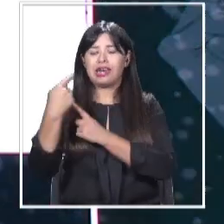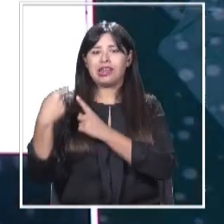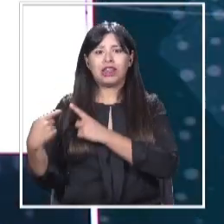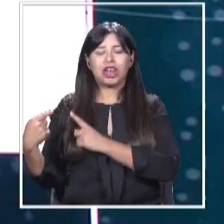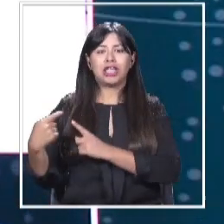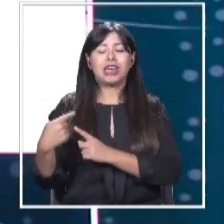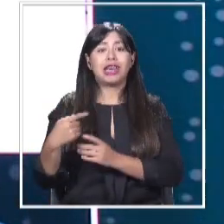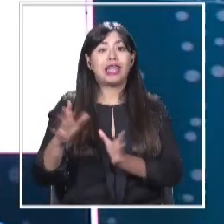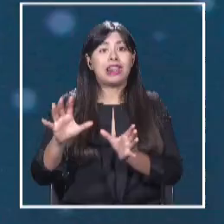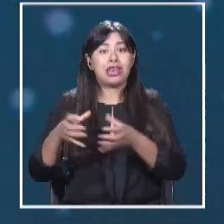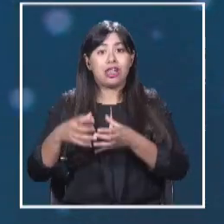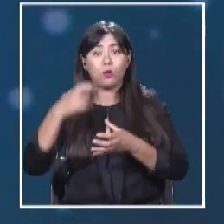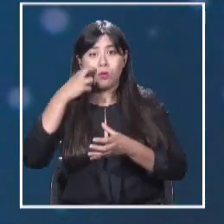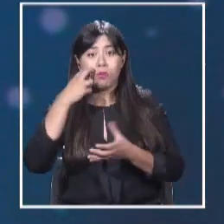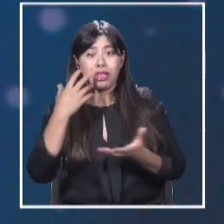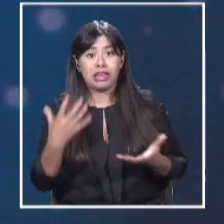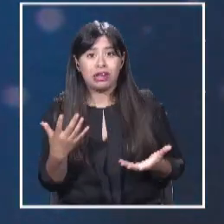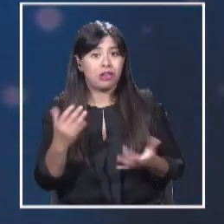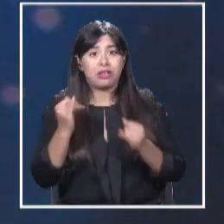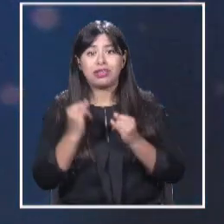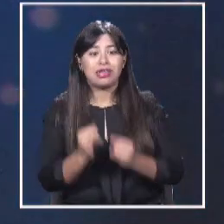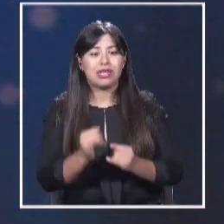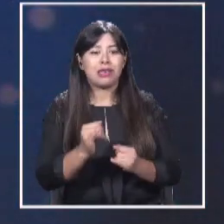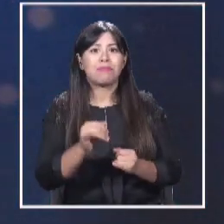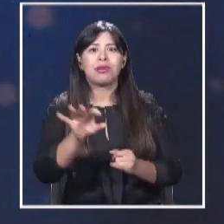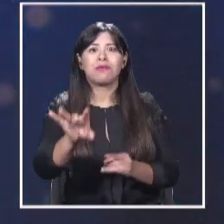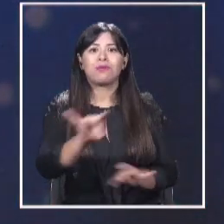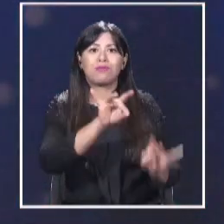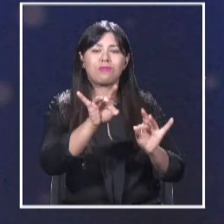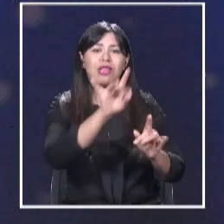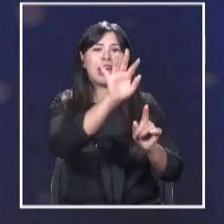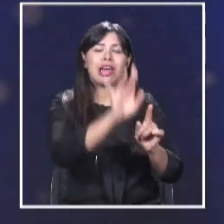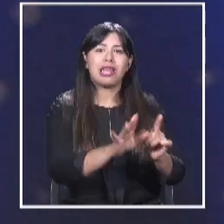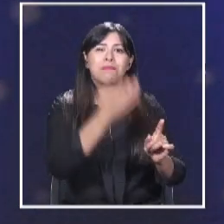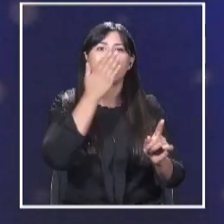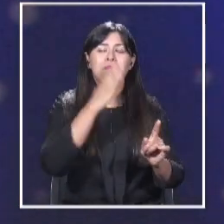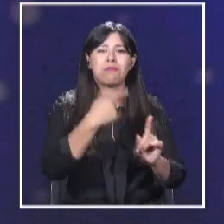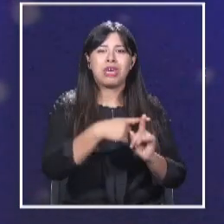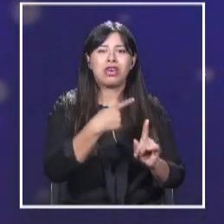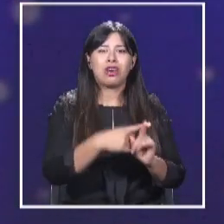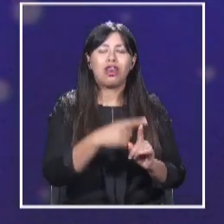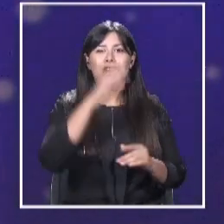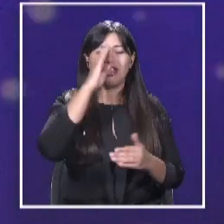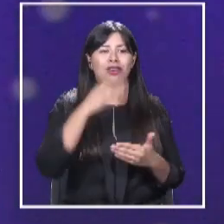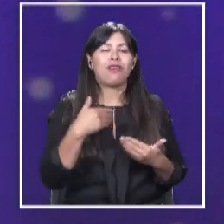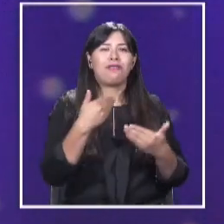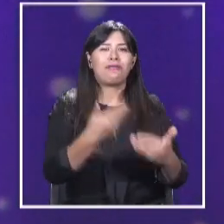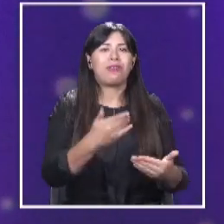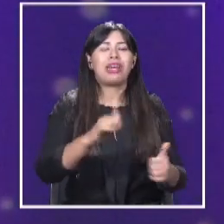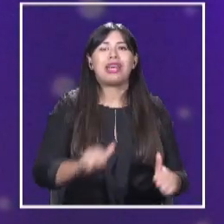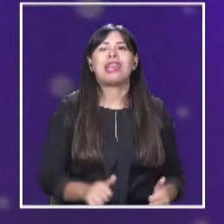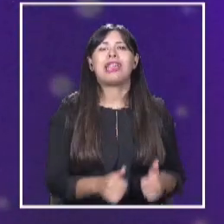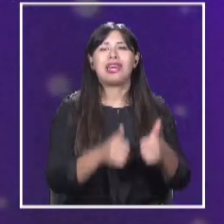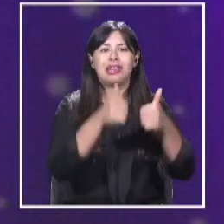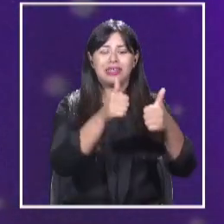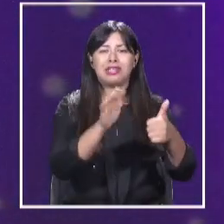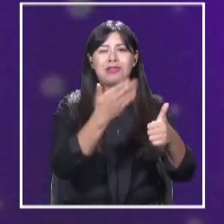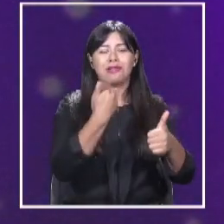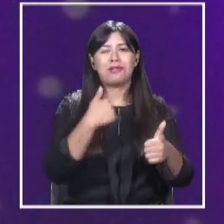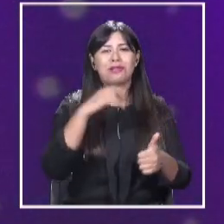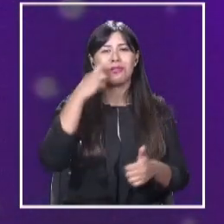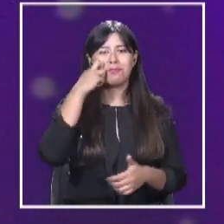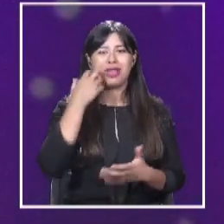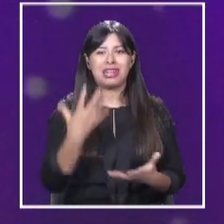especie ha sido precisamente la de primar esos rasgos que favorecen y que confían en los demás el éxito de nuestra